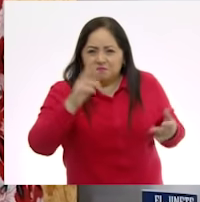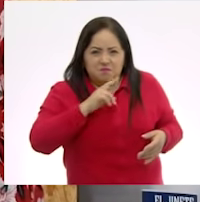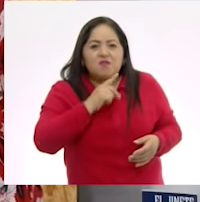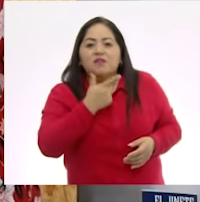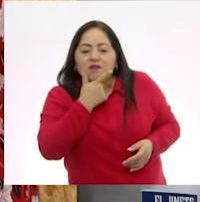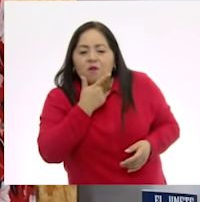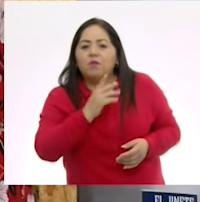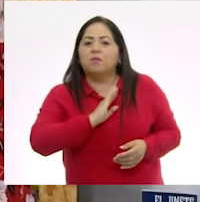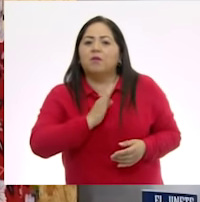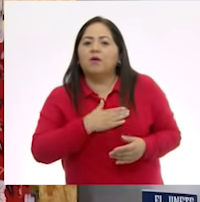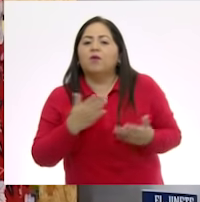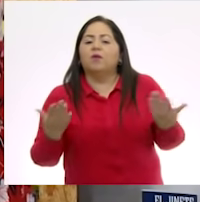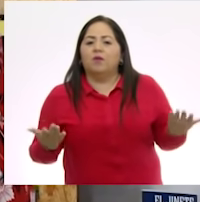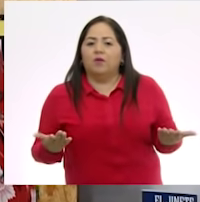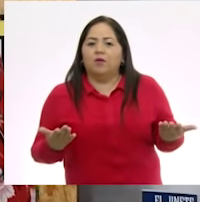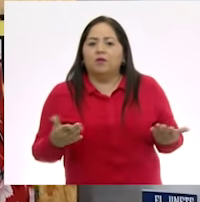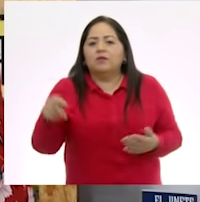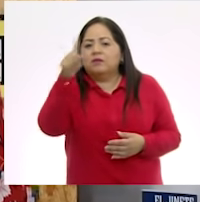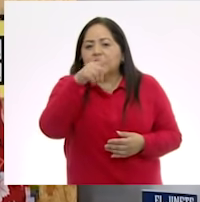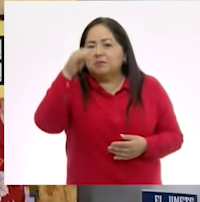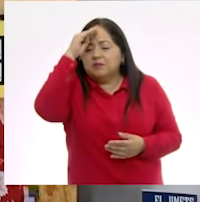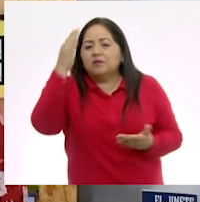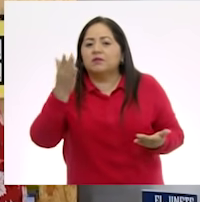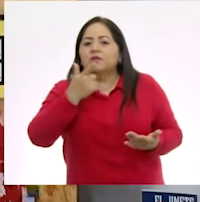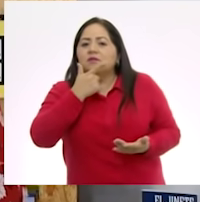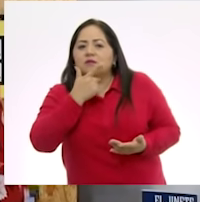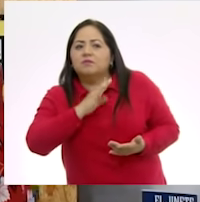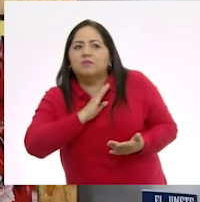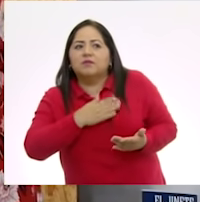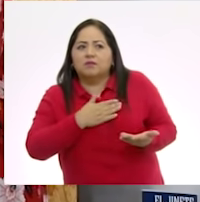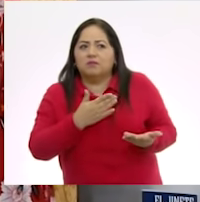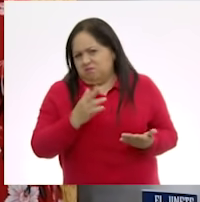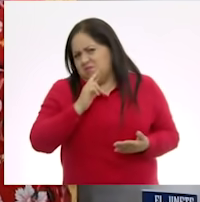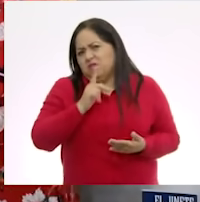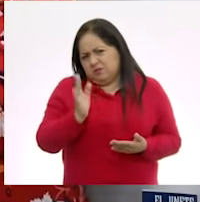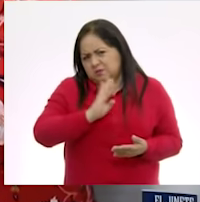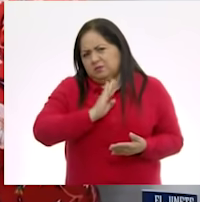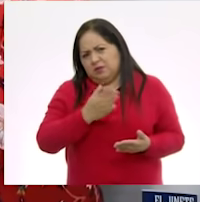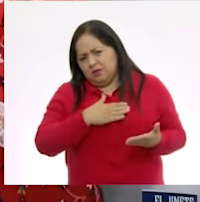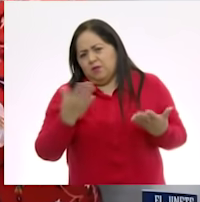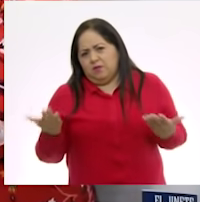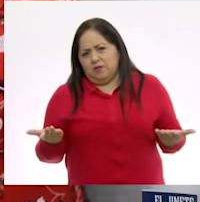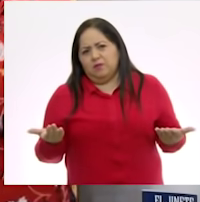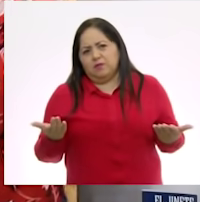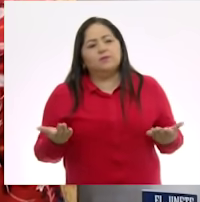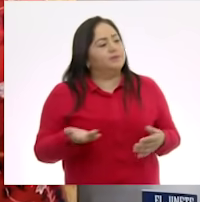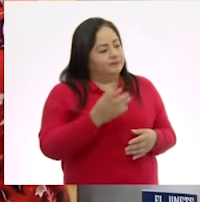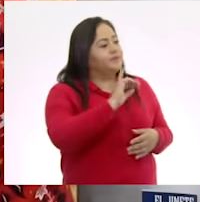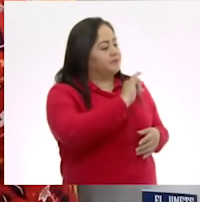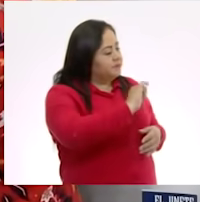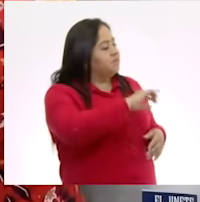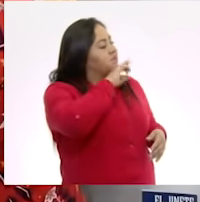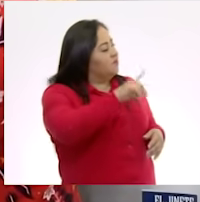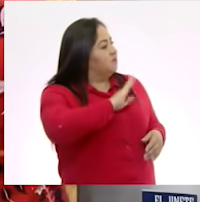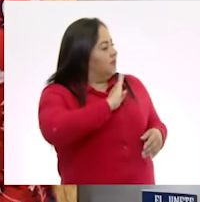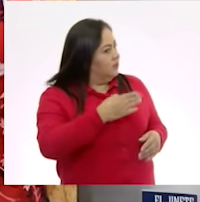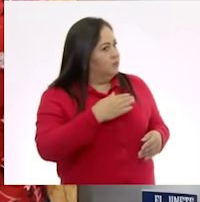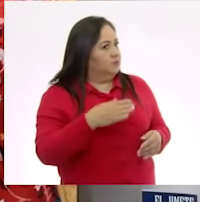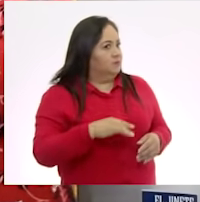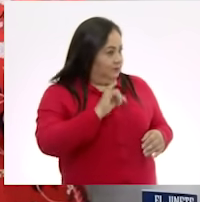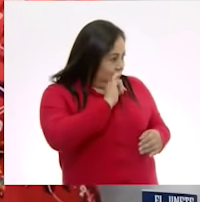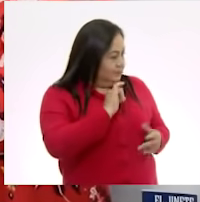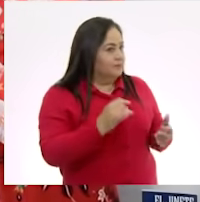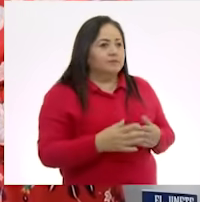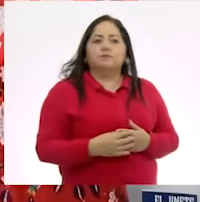inglés o en español? ¿Qué piensan, en inglés o en español? En español, ¿verdad? En español. Sí, mejor en español. ¿Está de